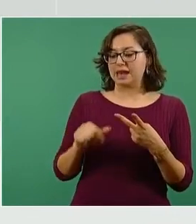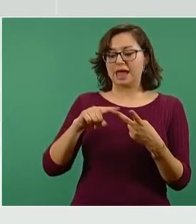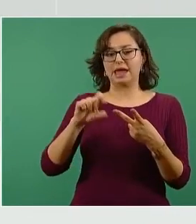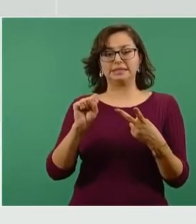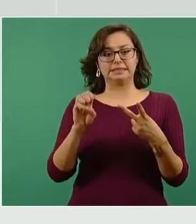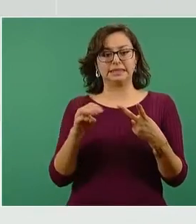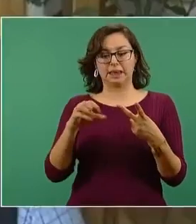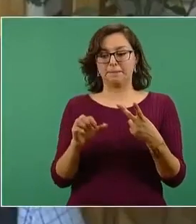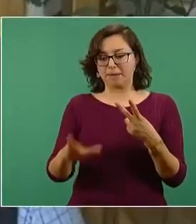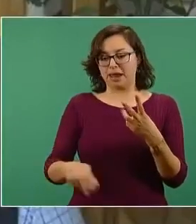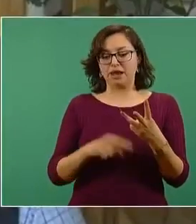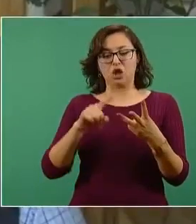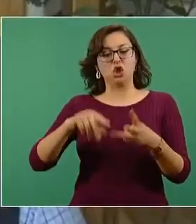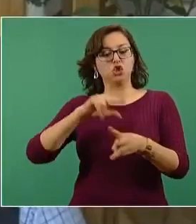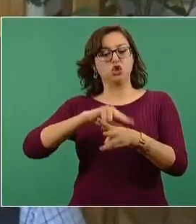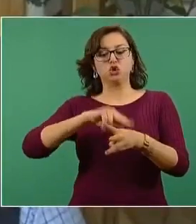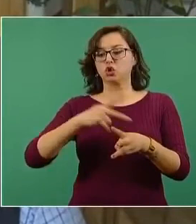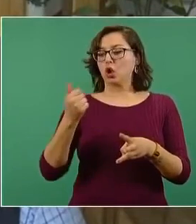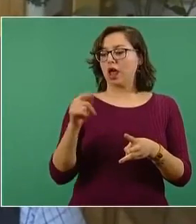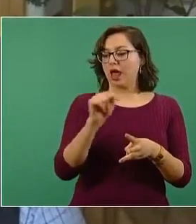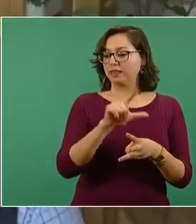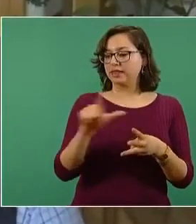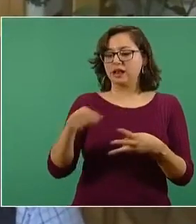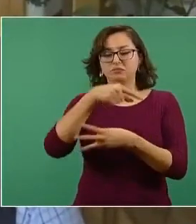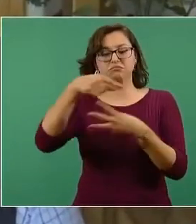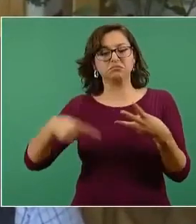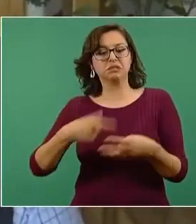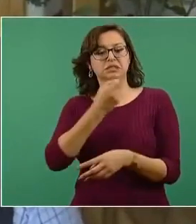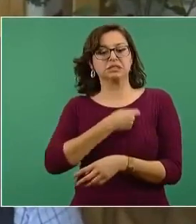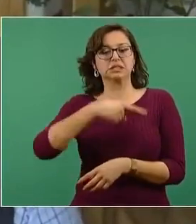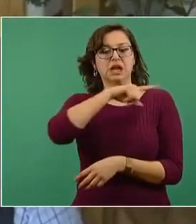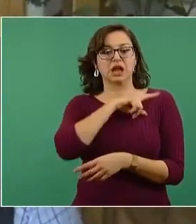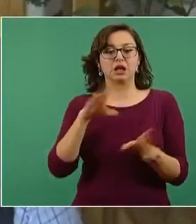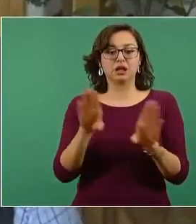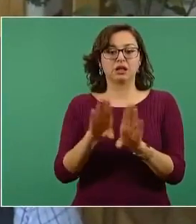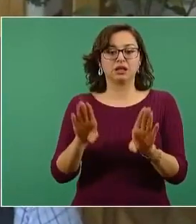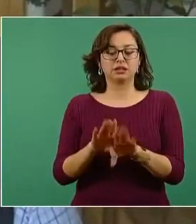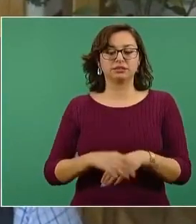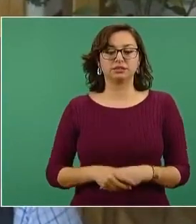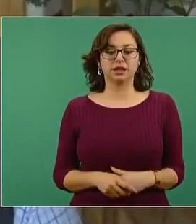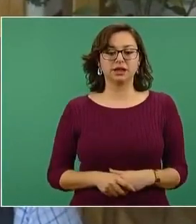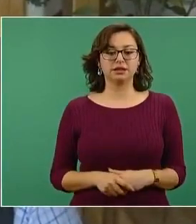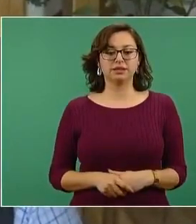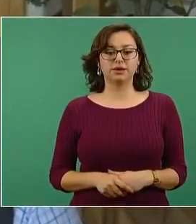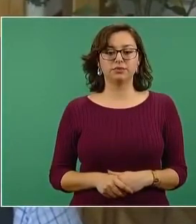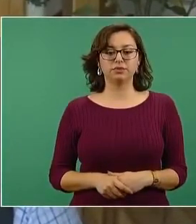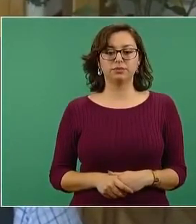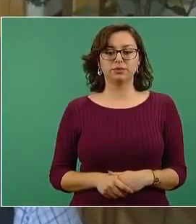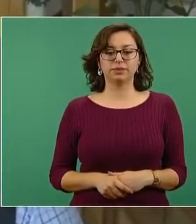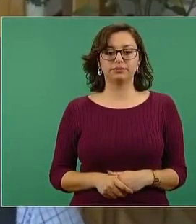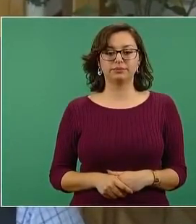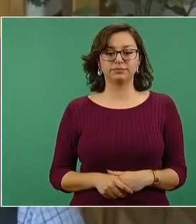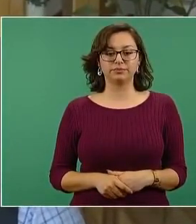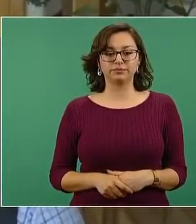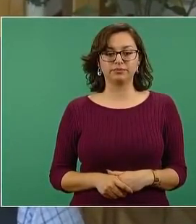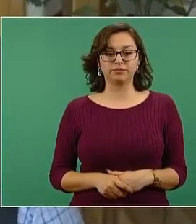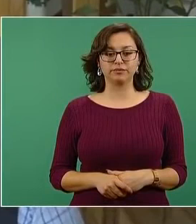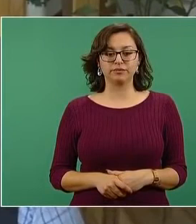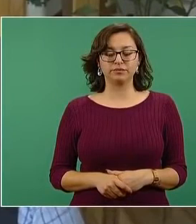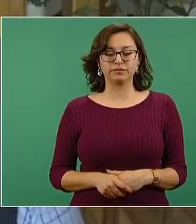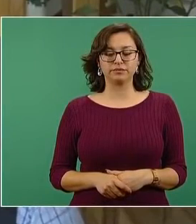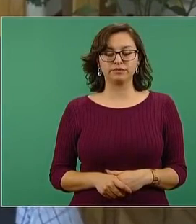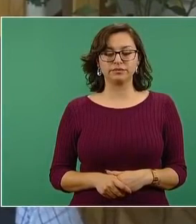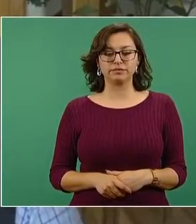Gatell. Sí, podemos comentar el estado de salud del subsecretario López-Gatell.